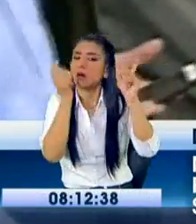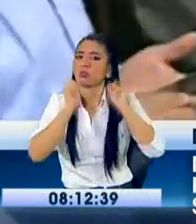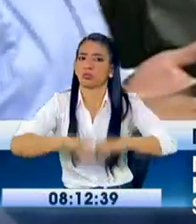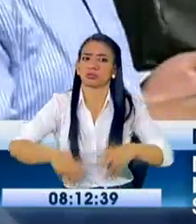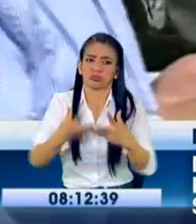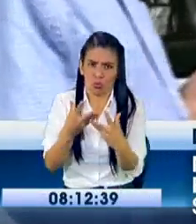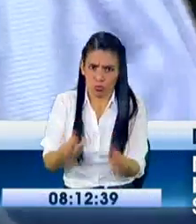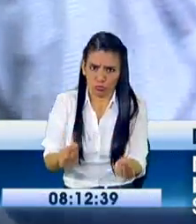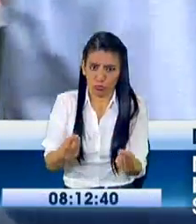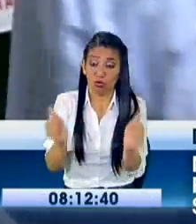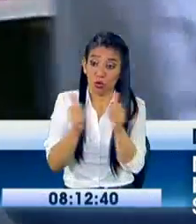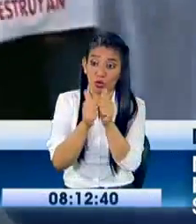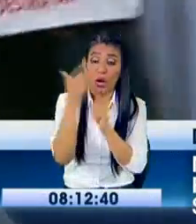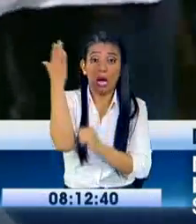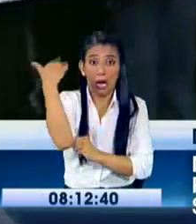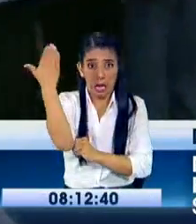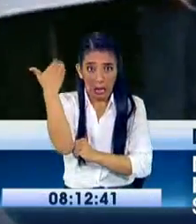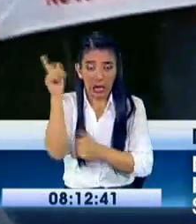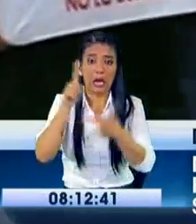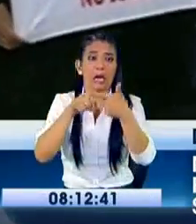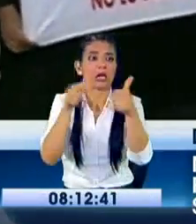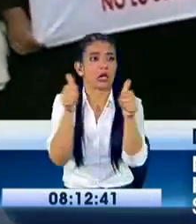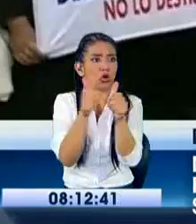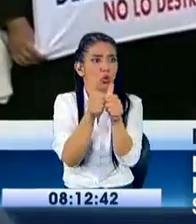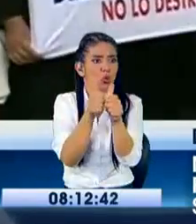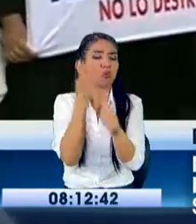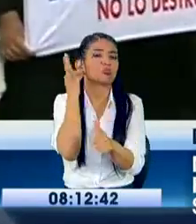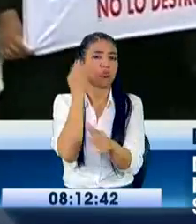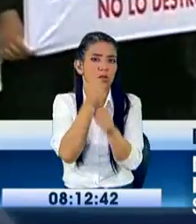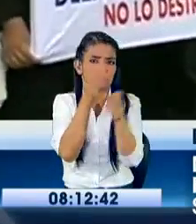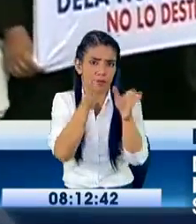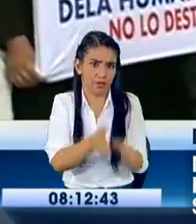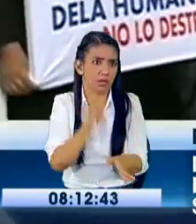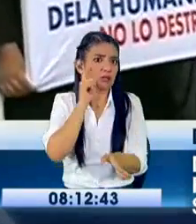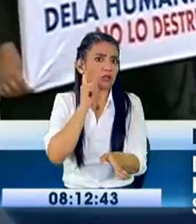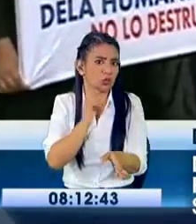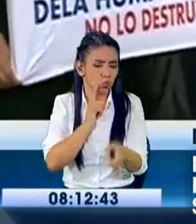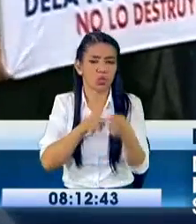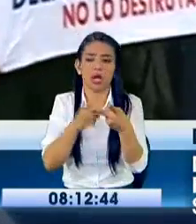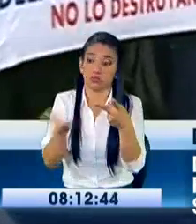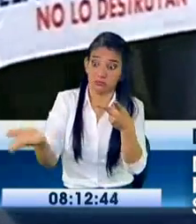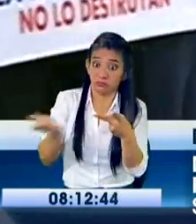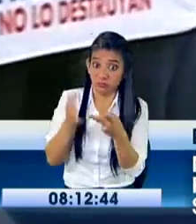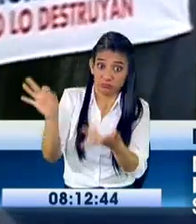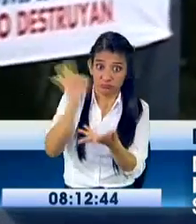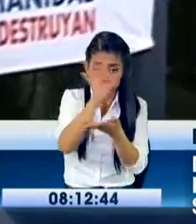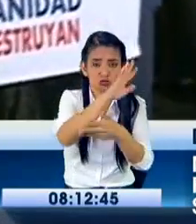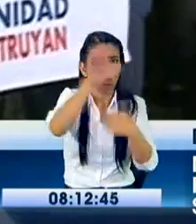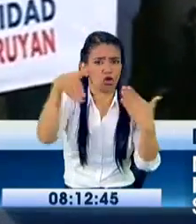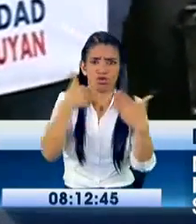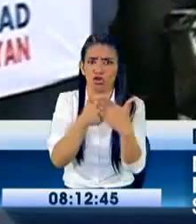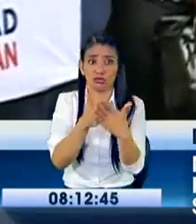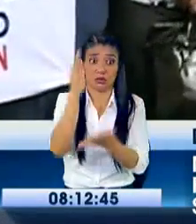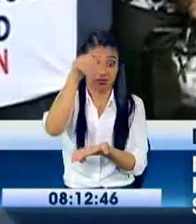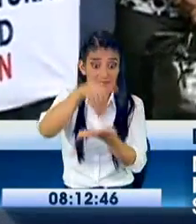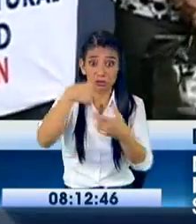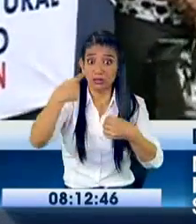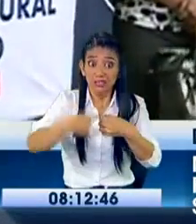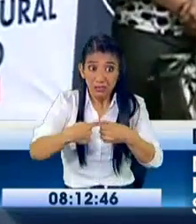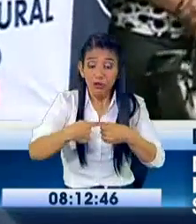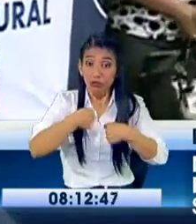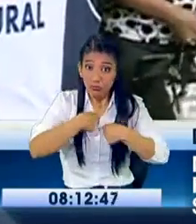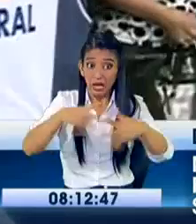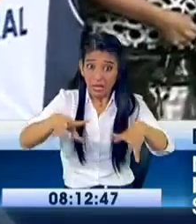Así debe ser y así se debe cumplir. Ok, y hablemos con otro morador. ¿Cuál es su nombre? Soy Alberto Reyes. ¿Por qué si el alcalde